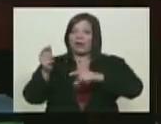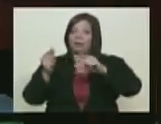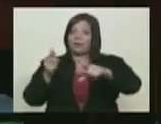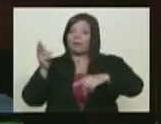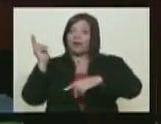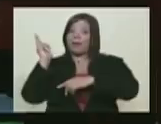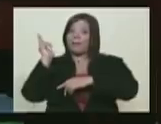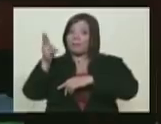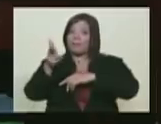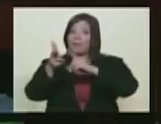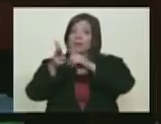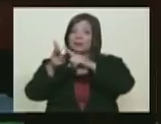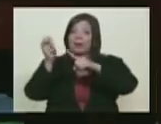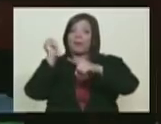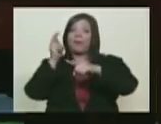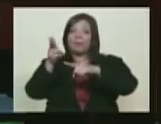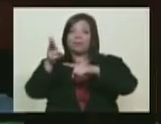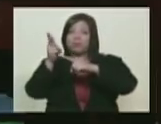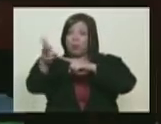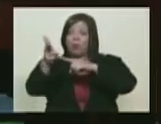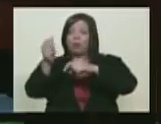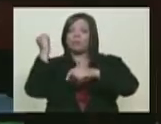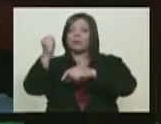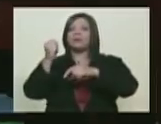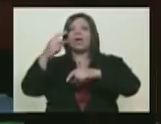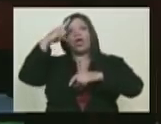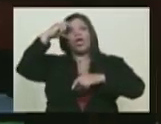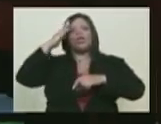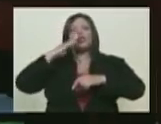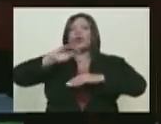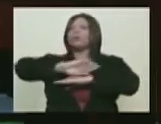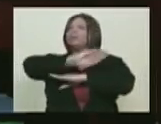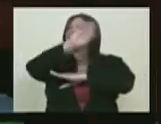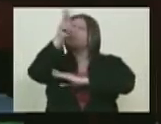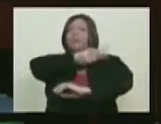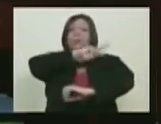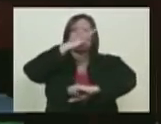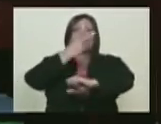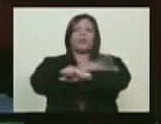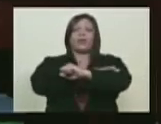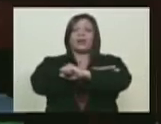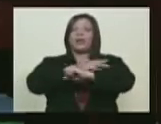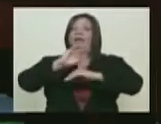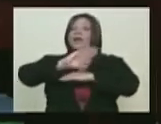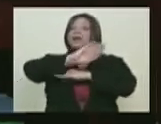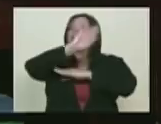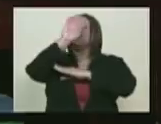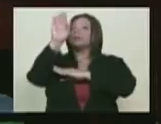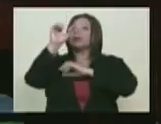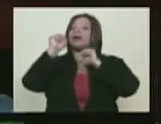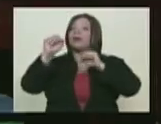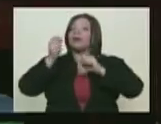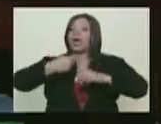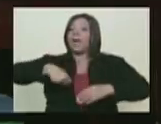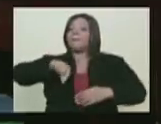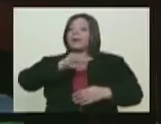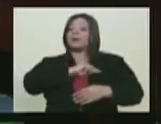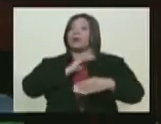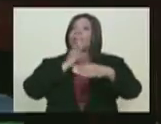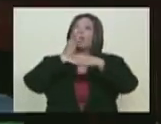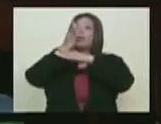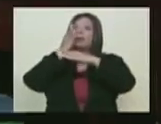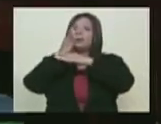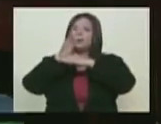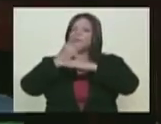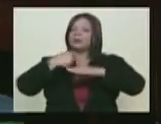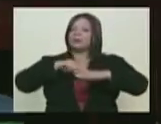¿sí?, dijo lo siguiente: Dios omnipotente, si en el cielo admiten a los españoles,